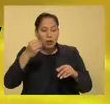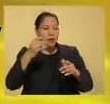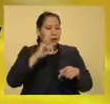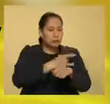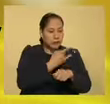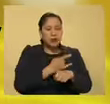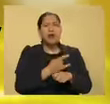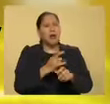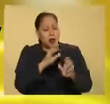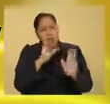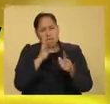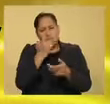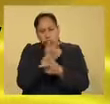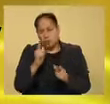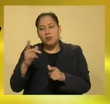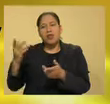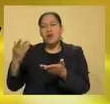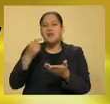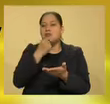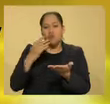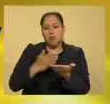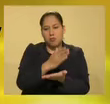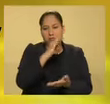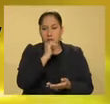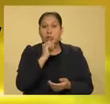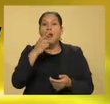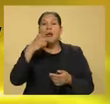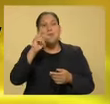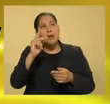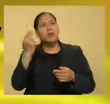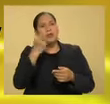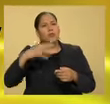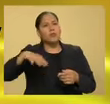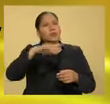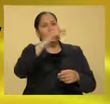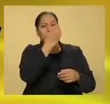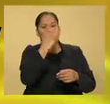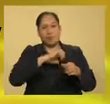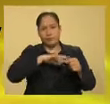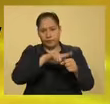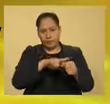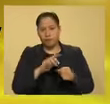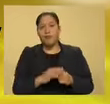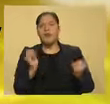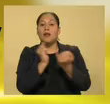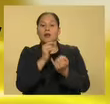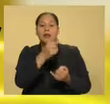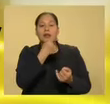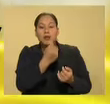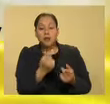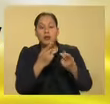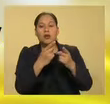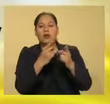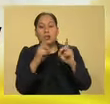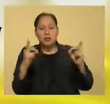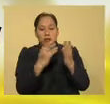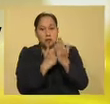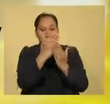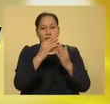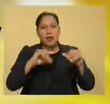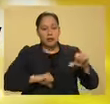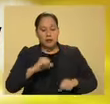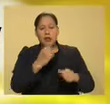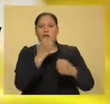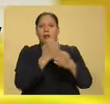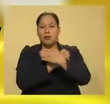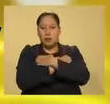a esas escuelas. También nos dice que los alumnos tienen el derecho de participar en el desarrollo de las actividades educativas,